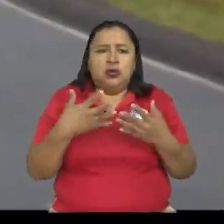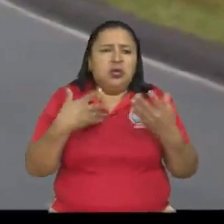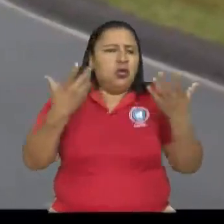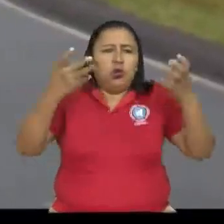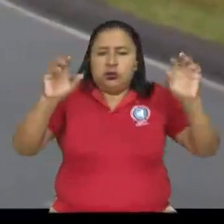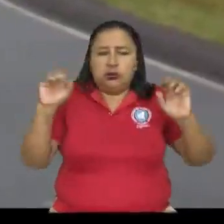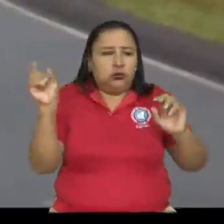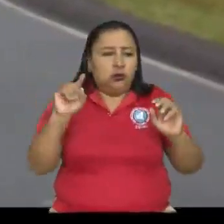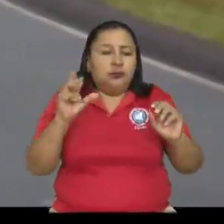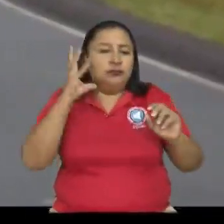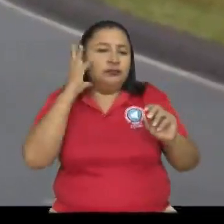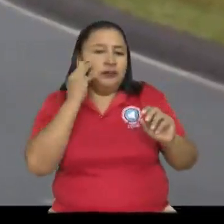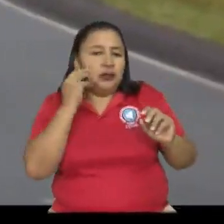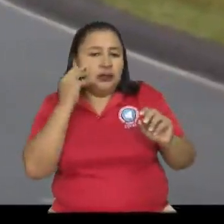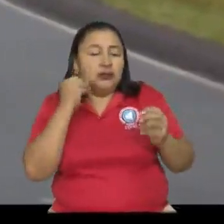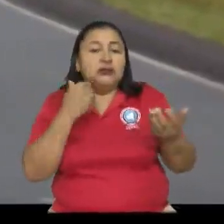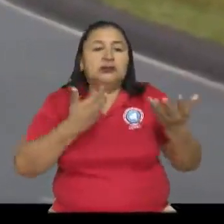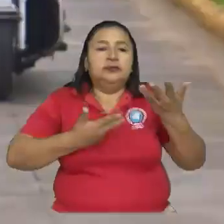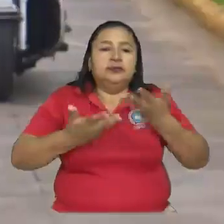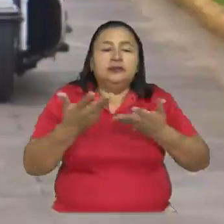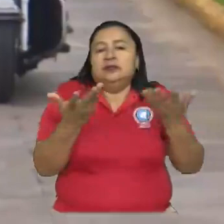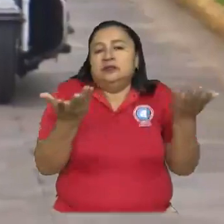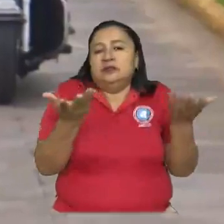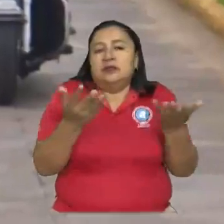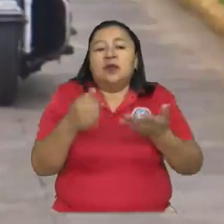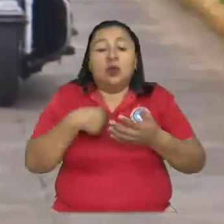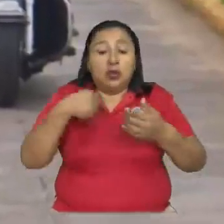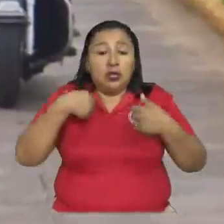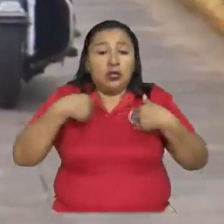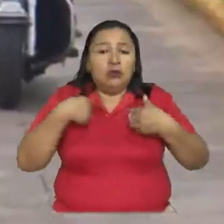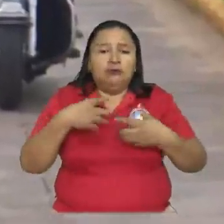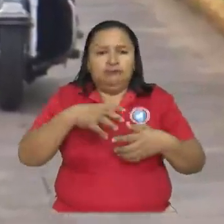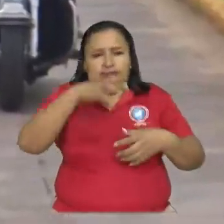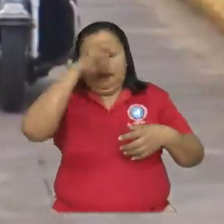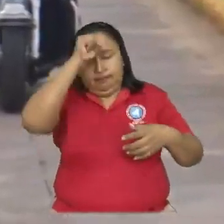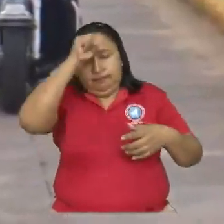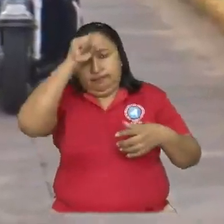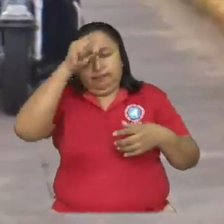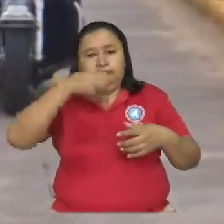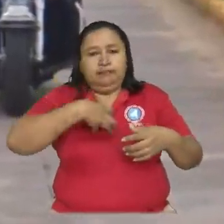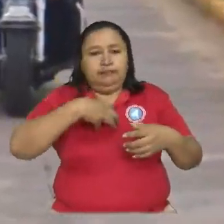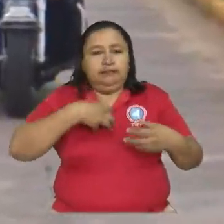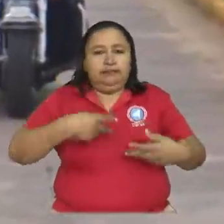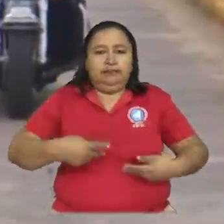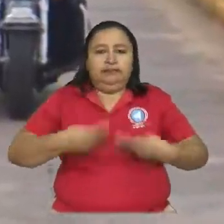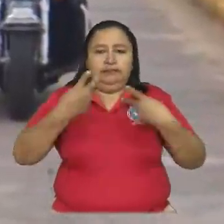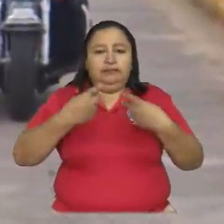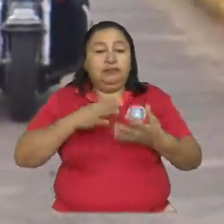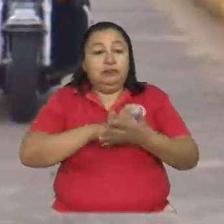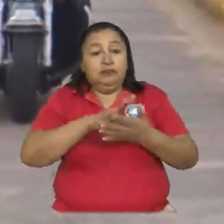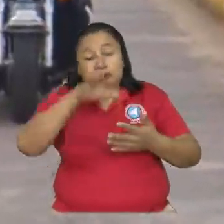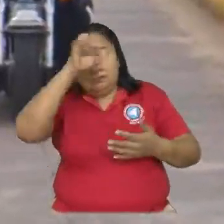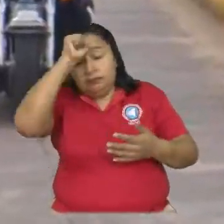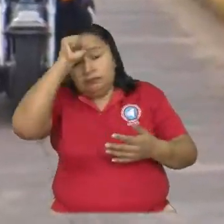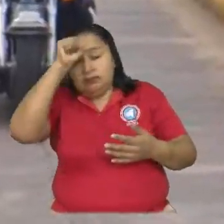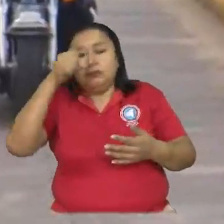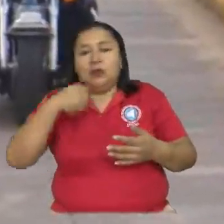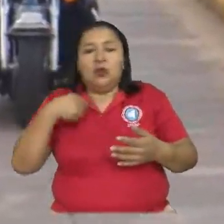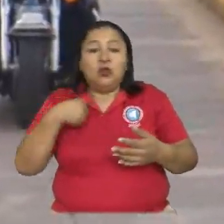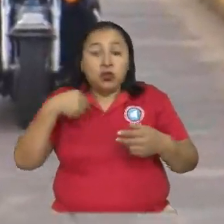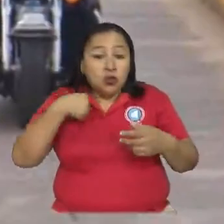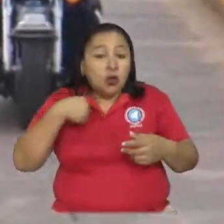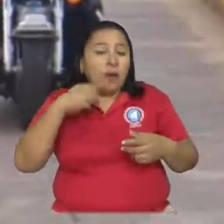sino experiencias, ¿no? Que son lo que uno se lleva el resto de su vida, ¿no? Si tuve una